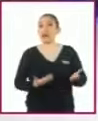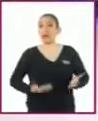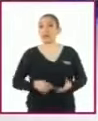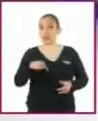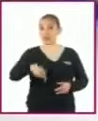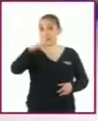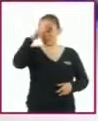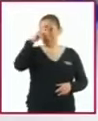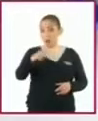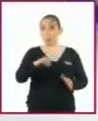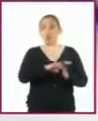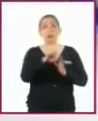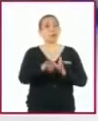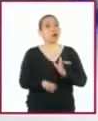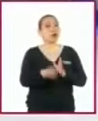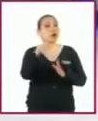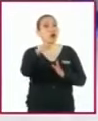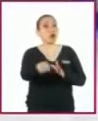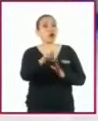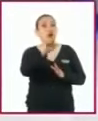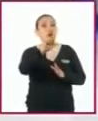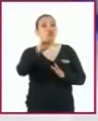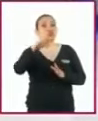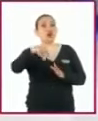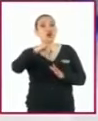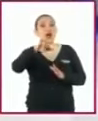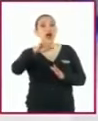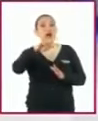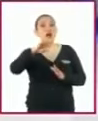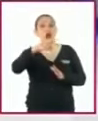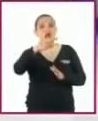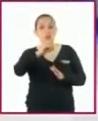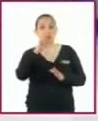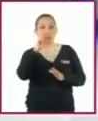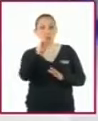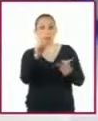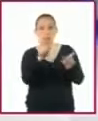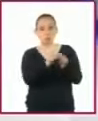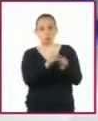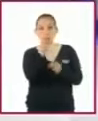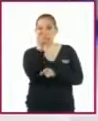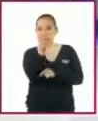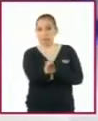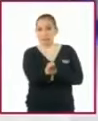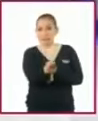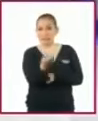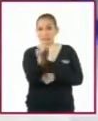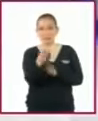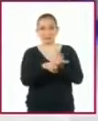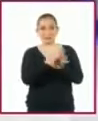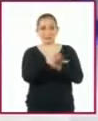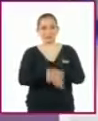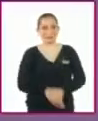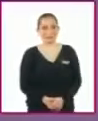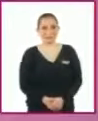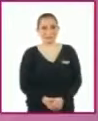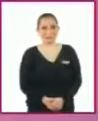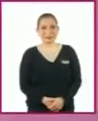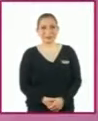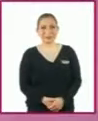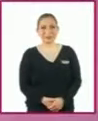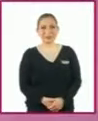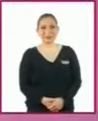país, como lo son nuestros sones jarochos. Veamos un poco más de estos en la siguiente cápsula.